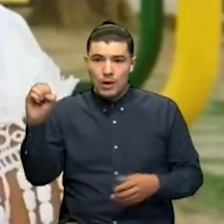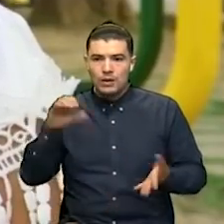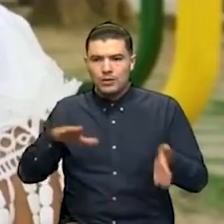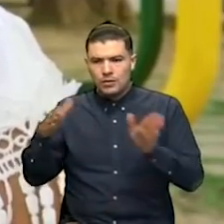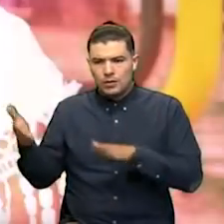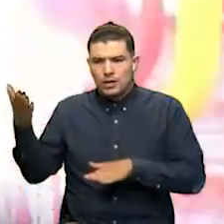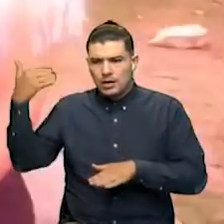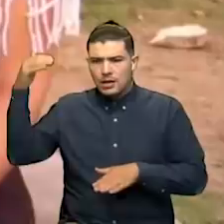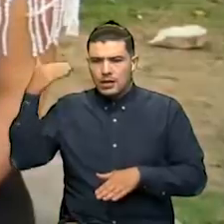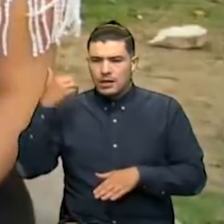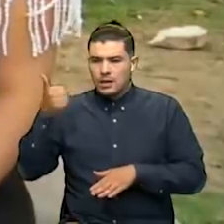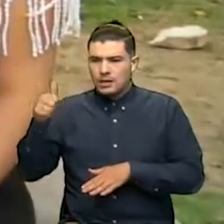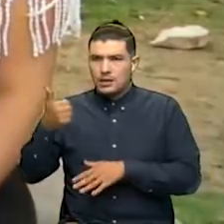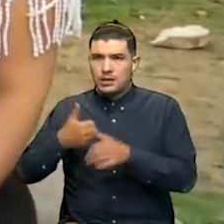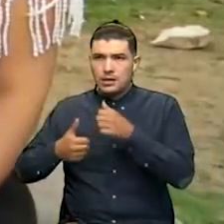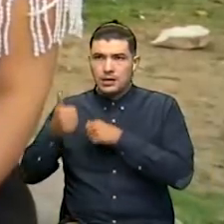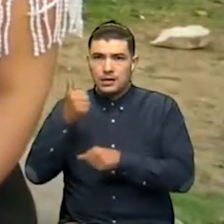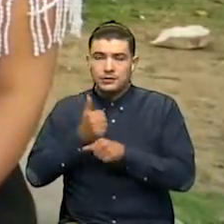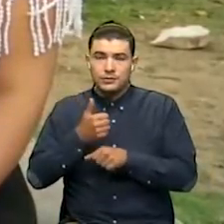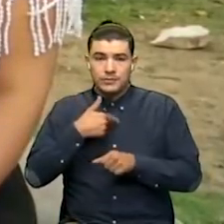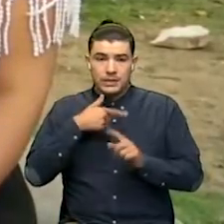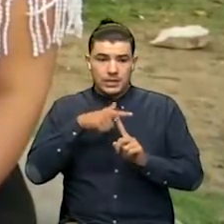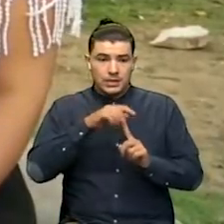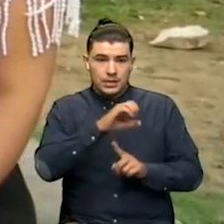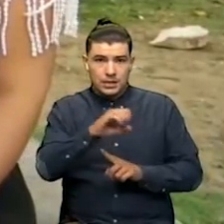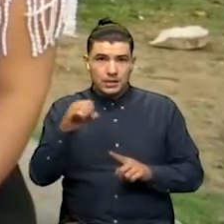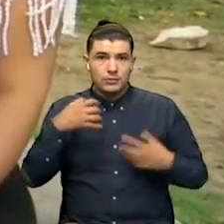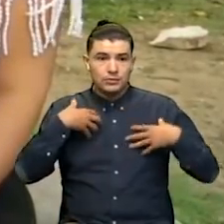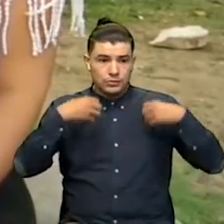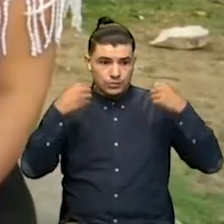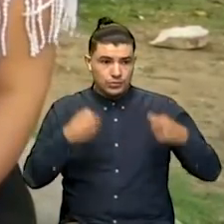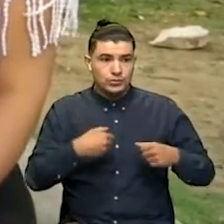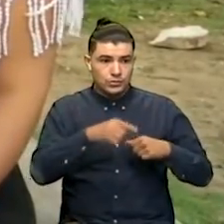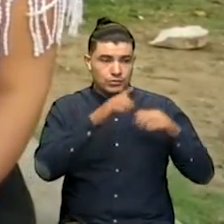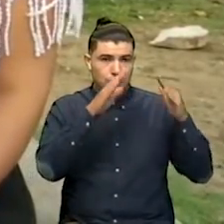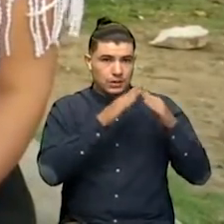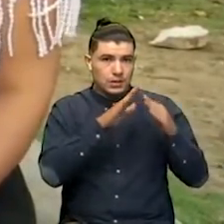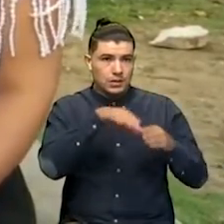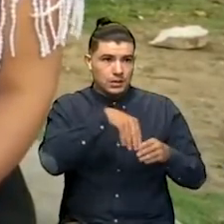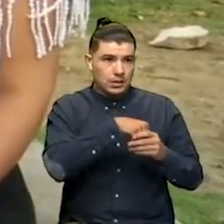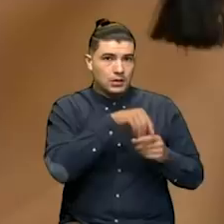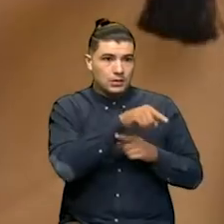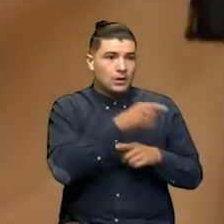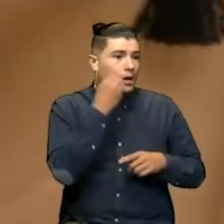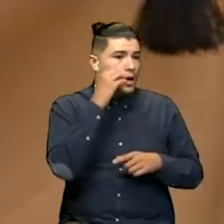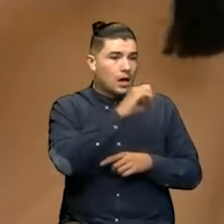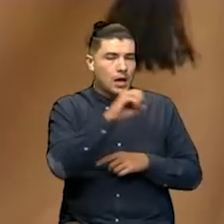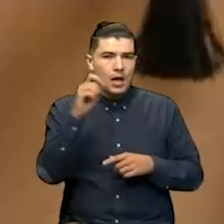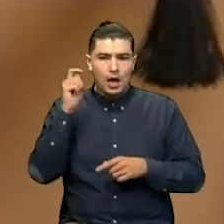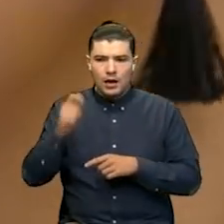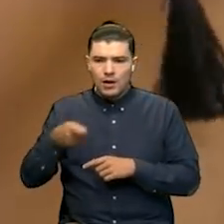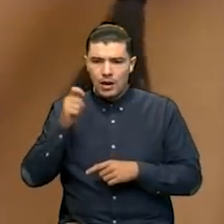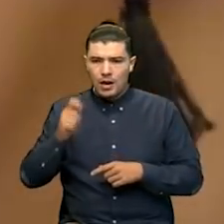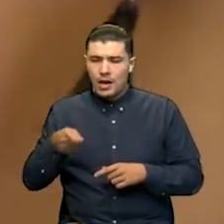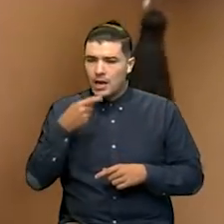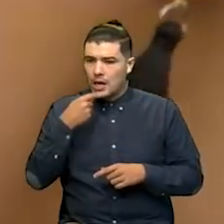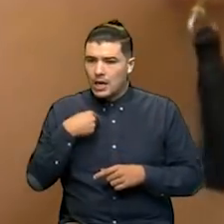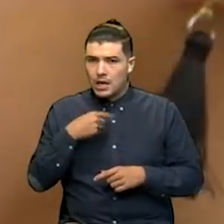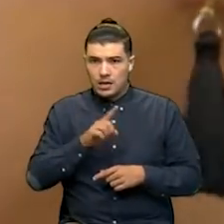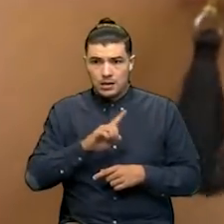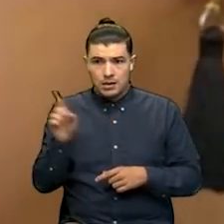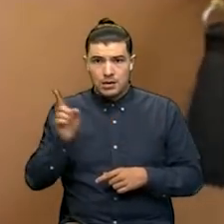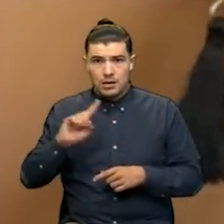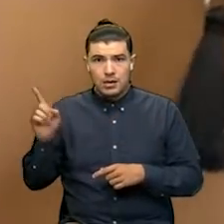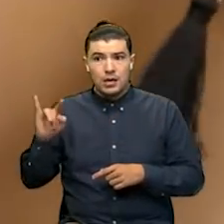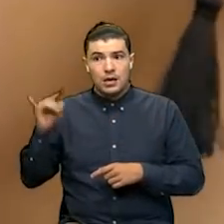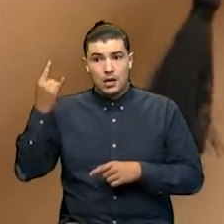hace casi 10 años, uno de mis tíos tomó posesión de la vivienda y la abogada nos dice que si